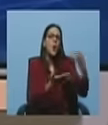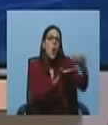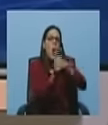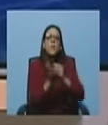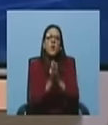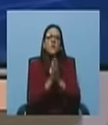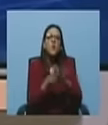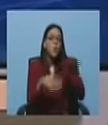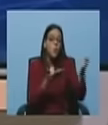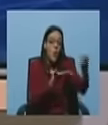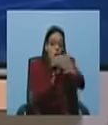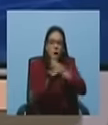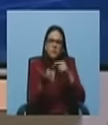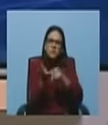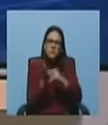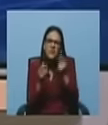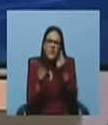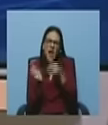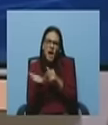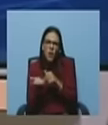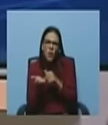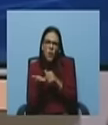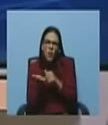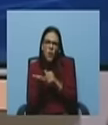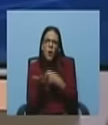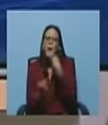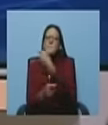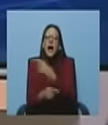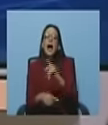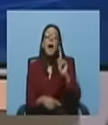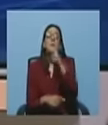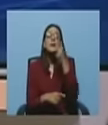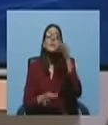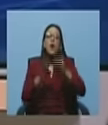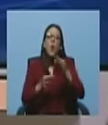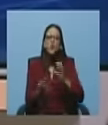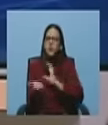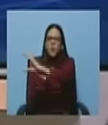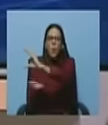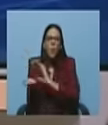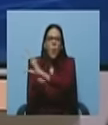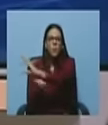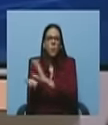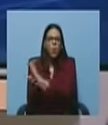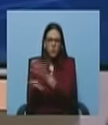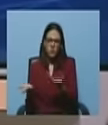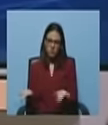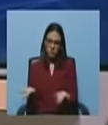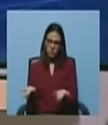plata, para pagarle a la gente de Primero Justicia.